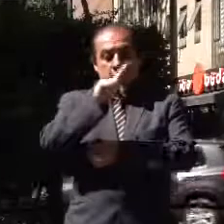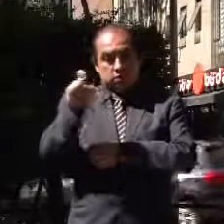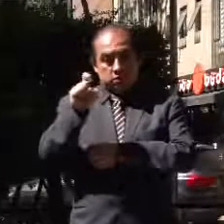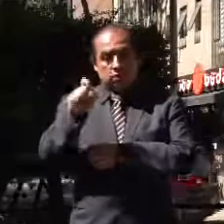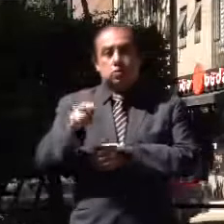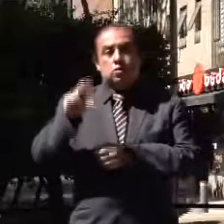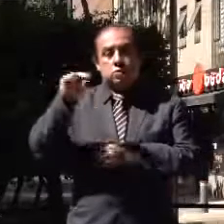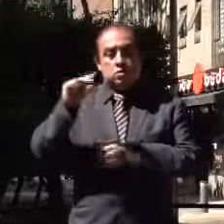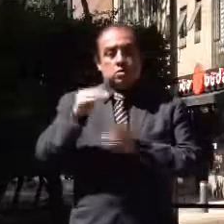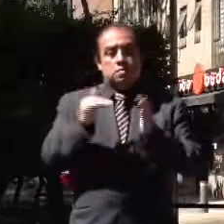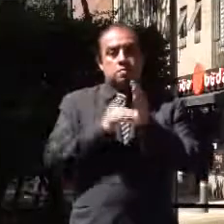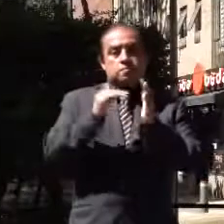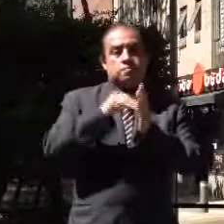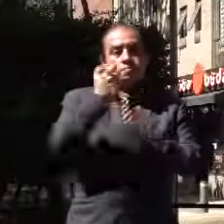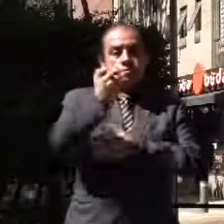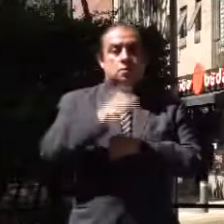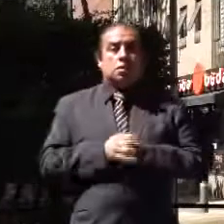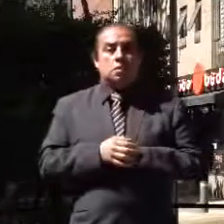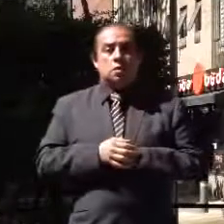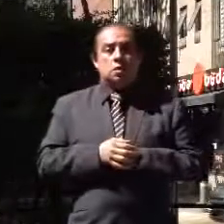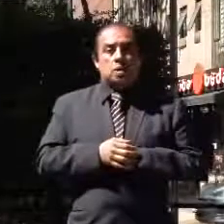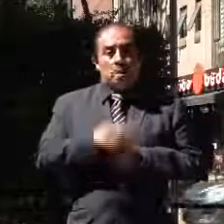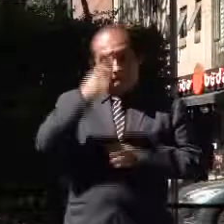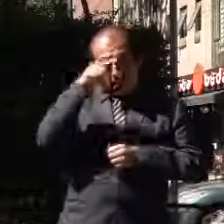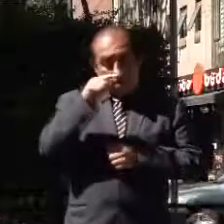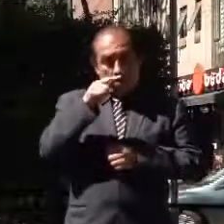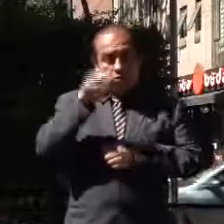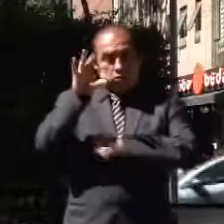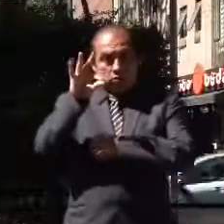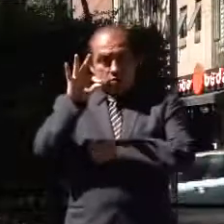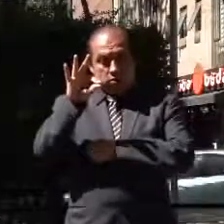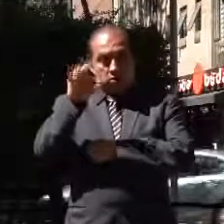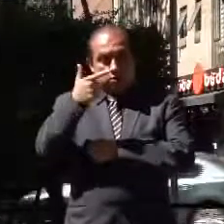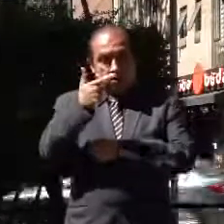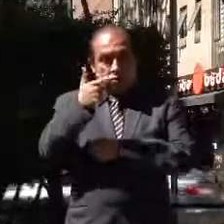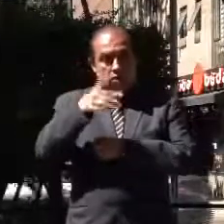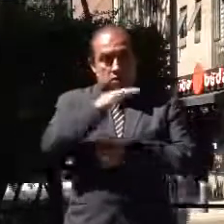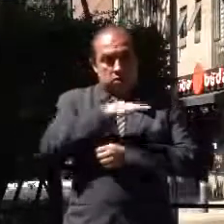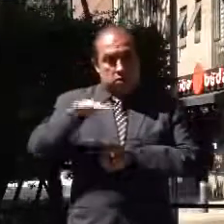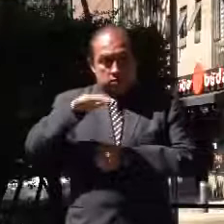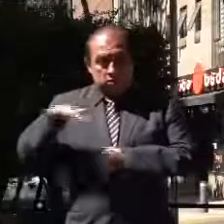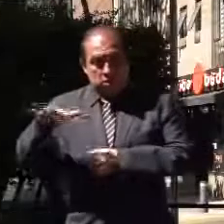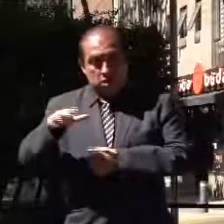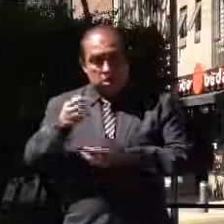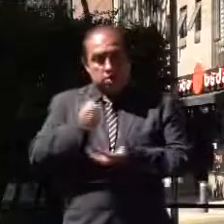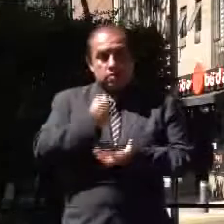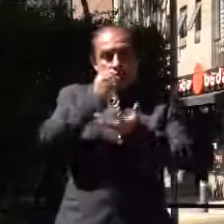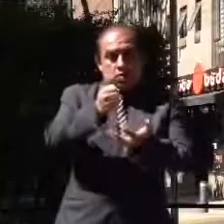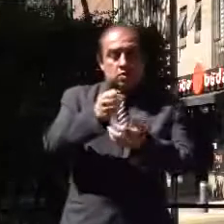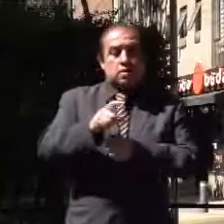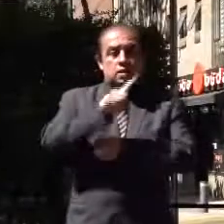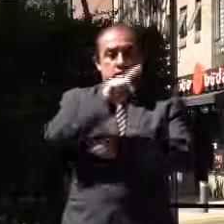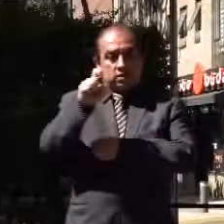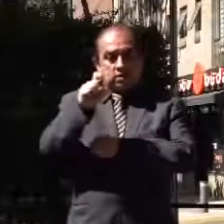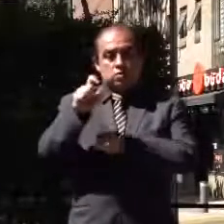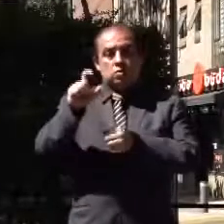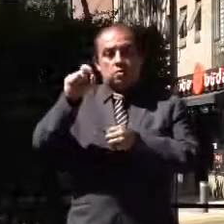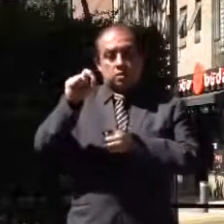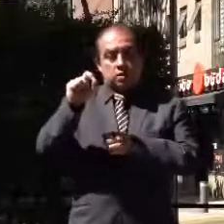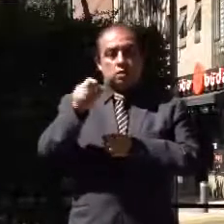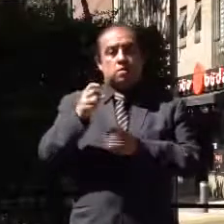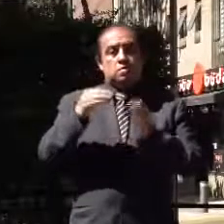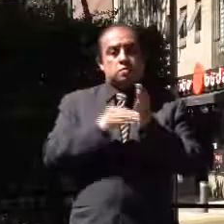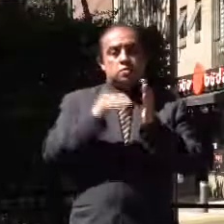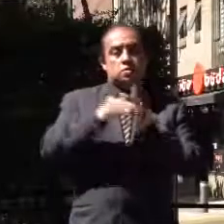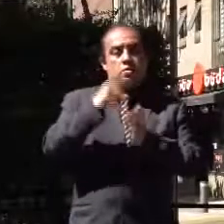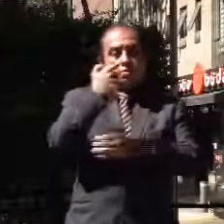de pesos. Para los 47 sectores, la inversión es de 120.